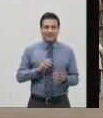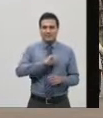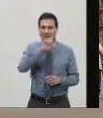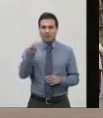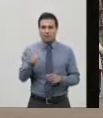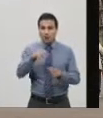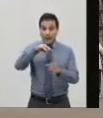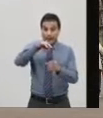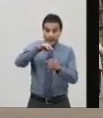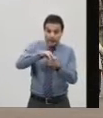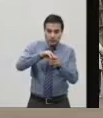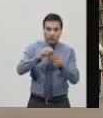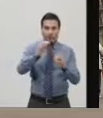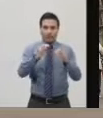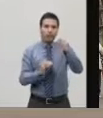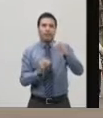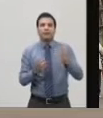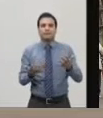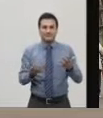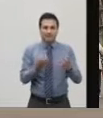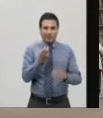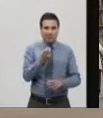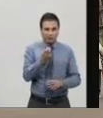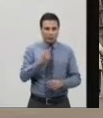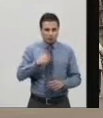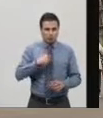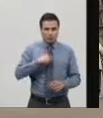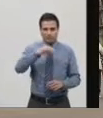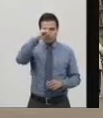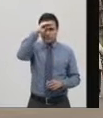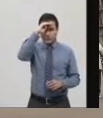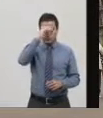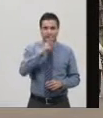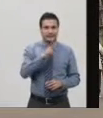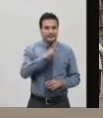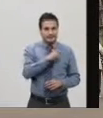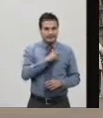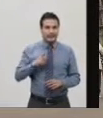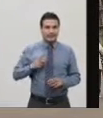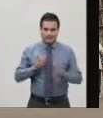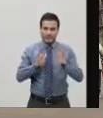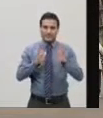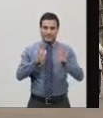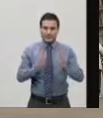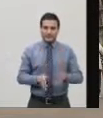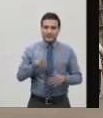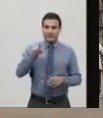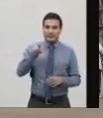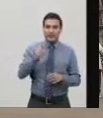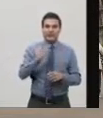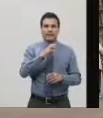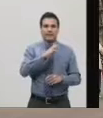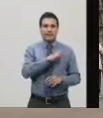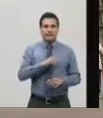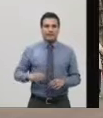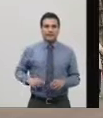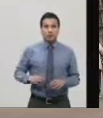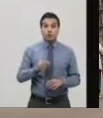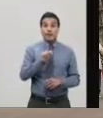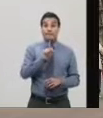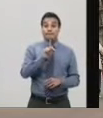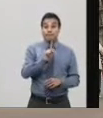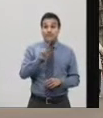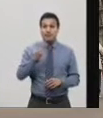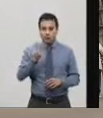resultados de la elección. Es por ello que exigimos se realice el prorrateo a los candidatos del Partido Verde y se determina